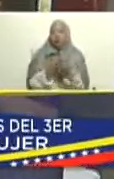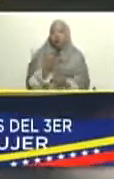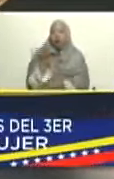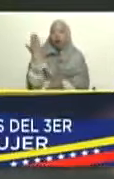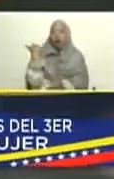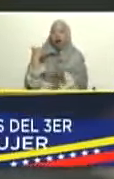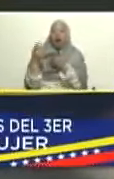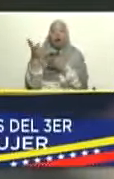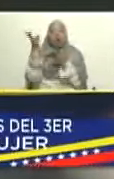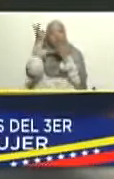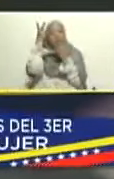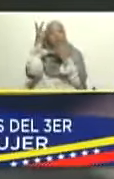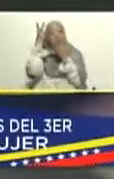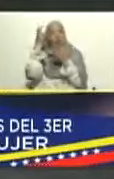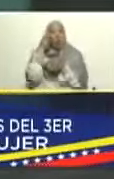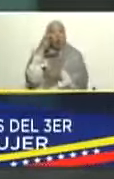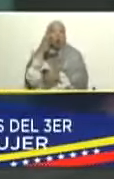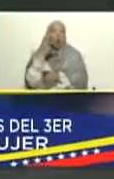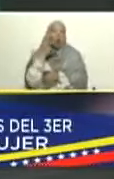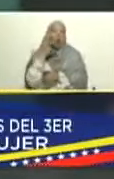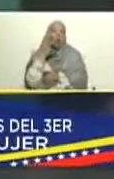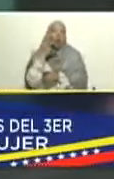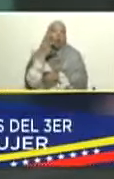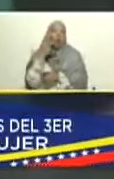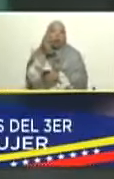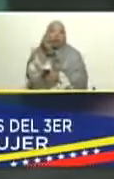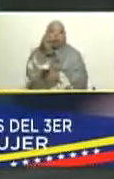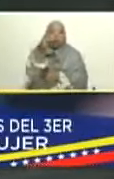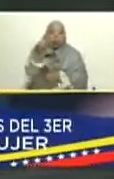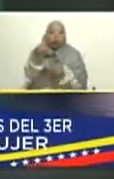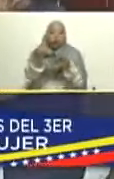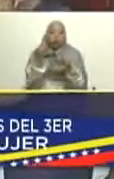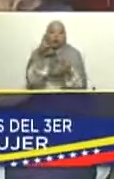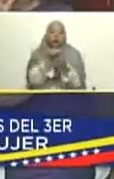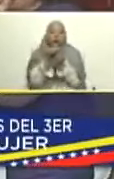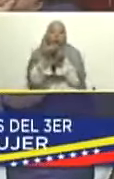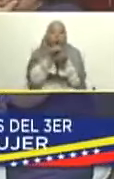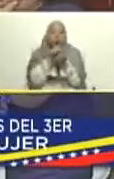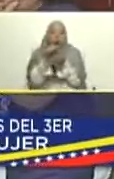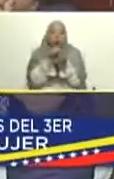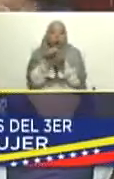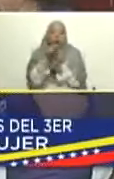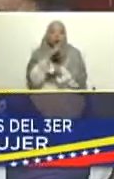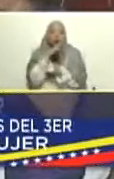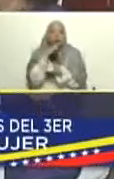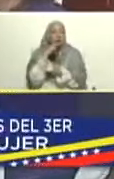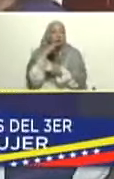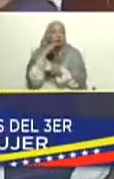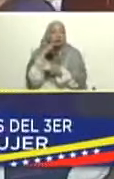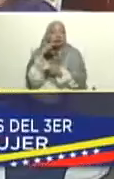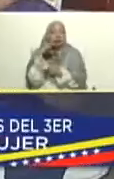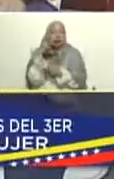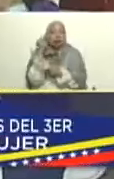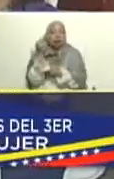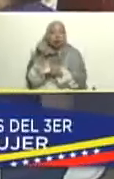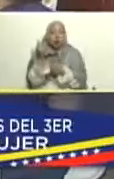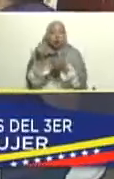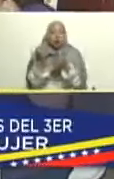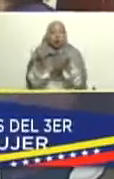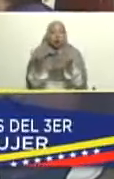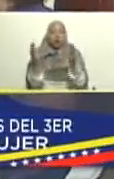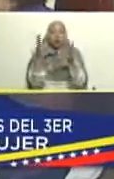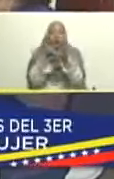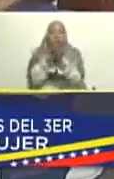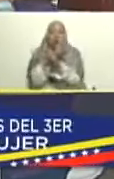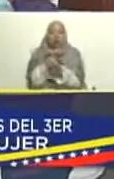ancestros indígenas, que era el cacao, ¿verdad? Con papelón. Y dije, pero yo tengo que hacer algo diferente. Entonces anoche me puse,